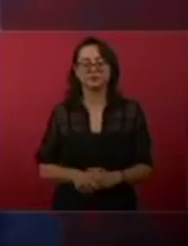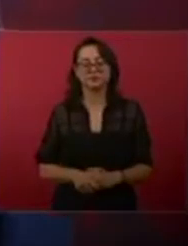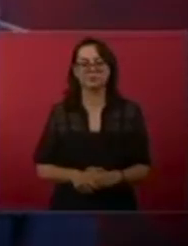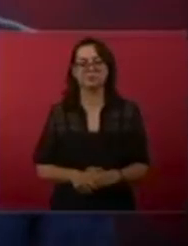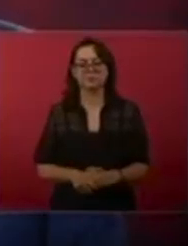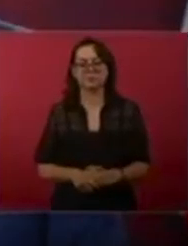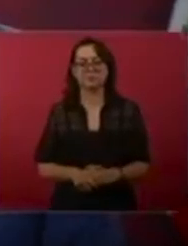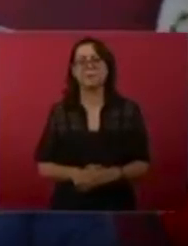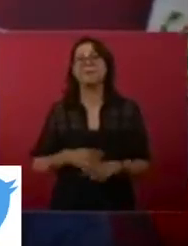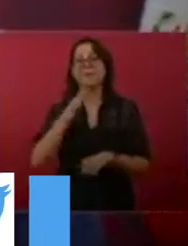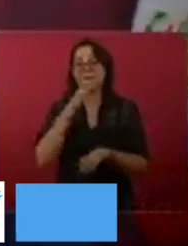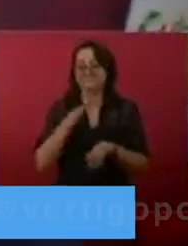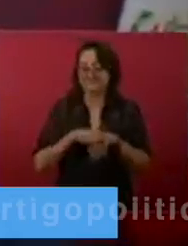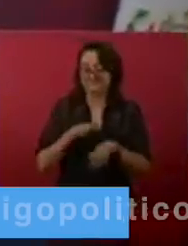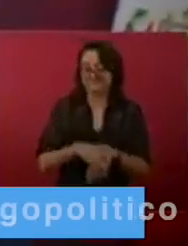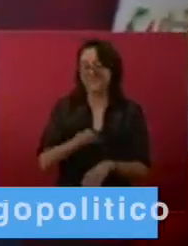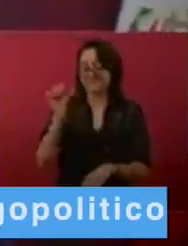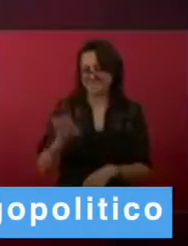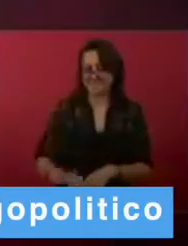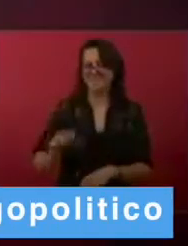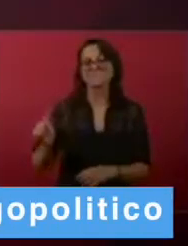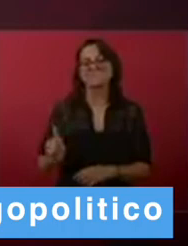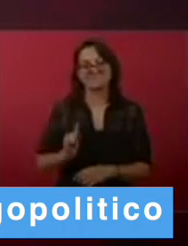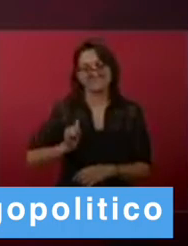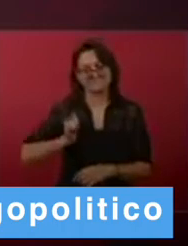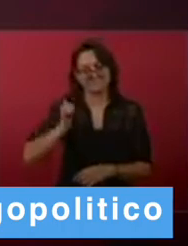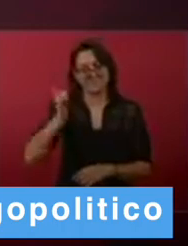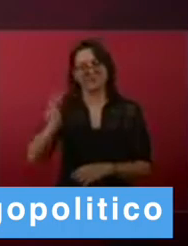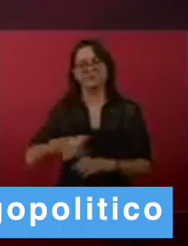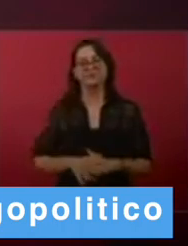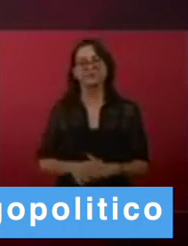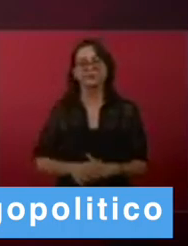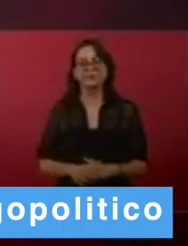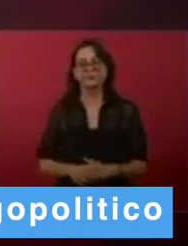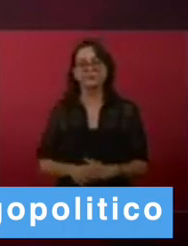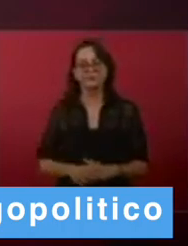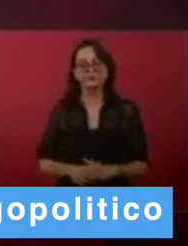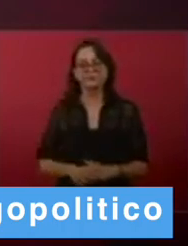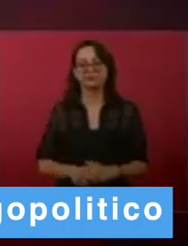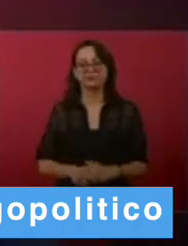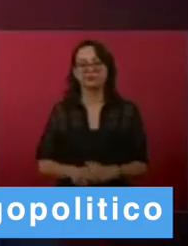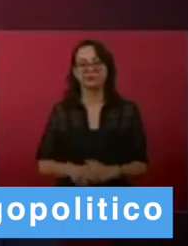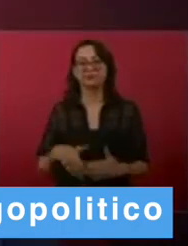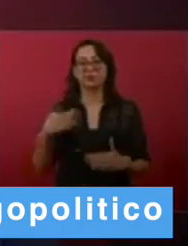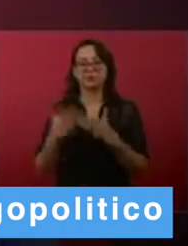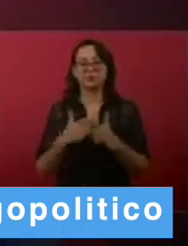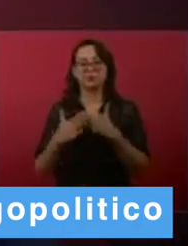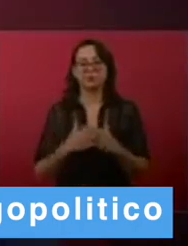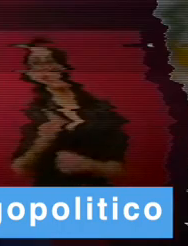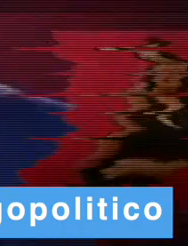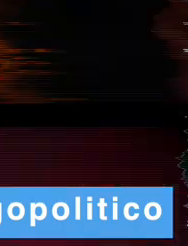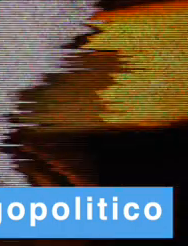El presidente López Obrador anuncia que Marat Bolaños López será el nuevo secretario del Trabajo. Hasta el día de hoy se desempeñaba